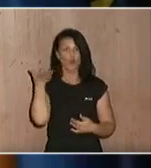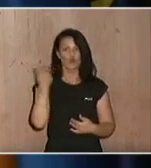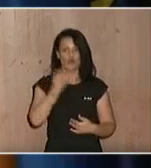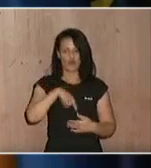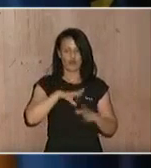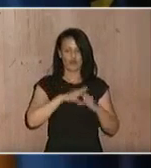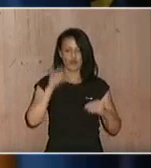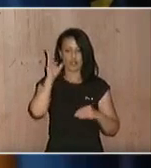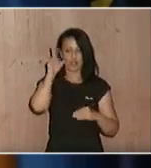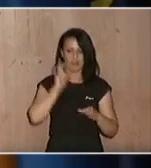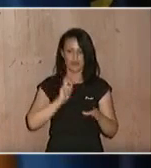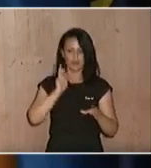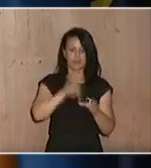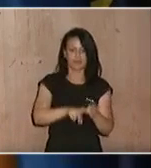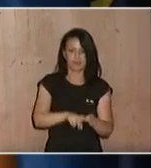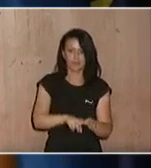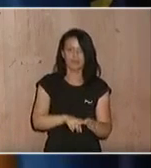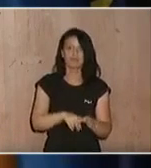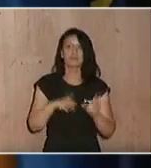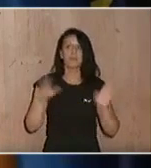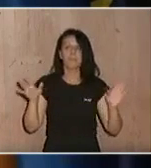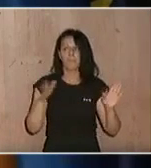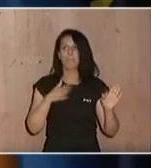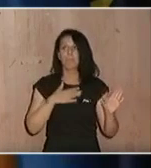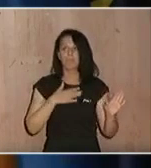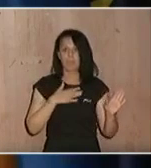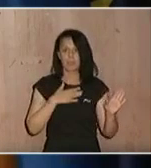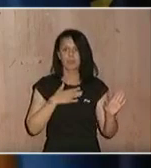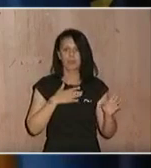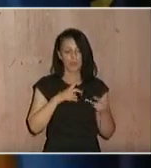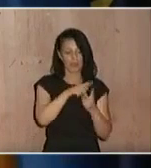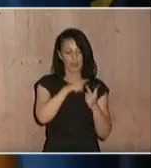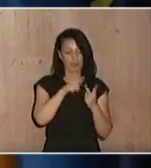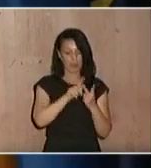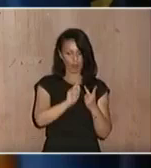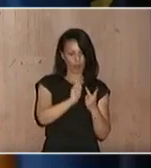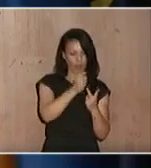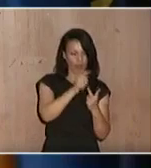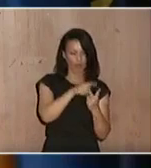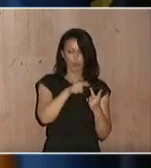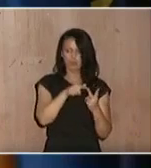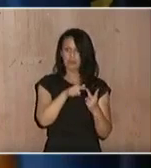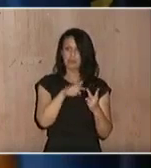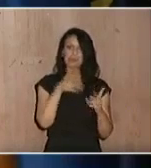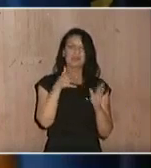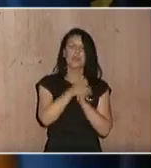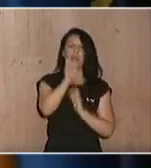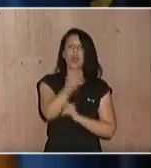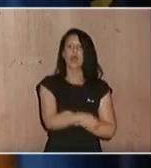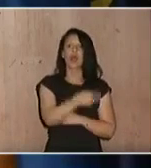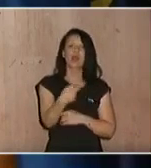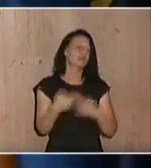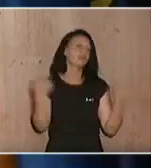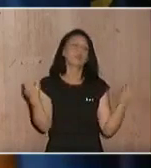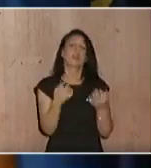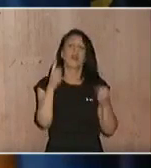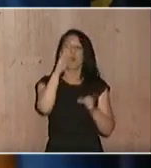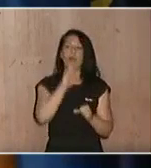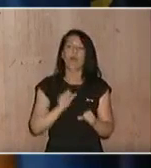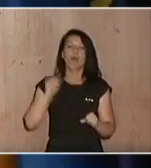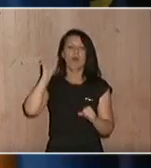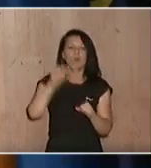a nuestro claustro. Pero, a mi entender, esos dos méritos son solo el resultado de una larga